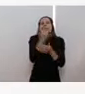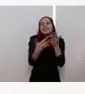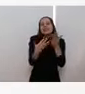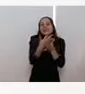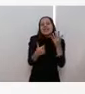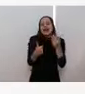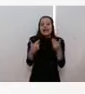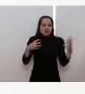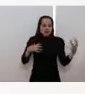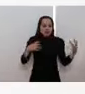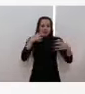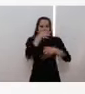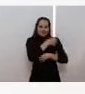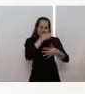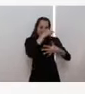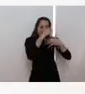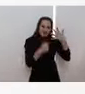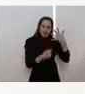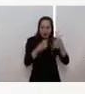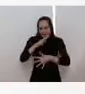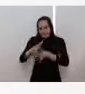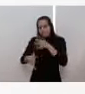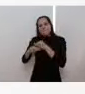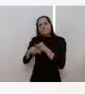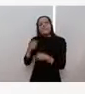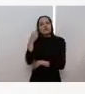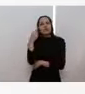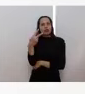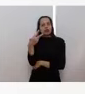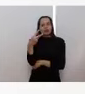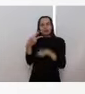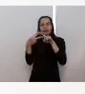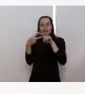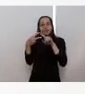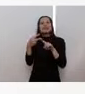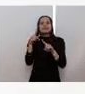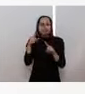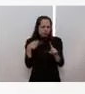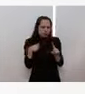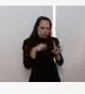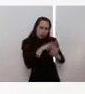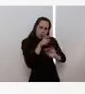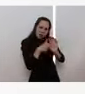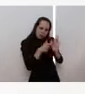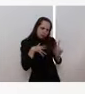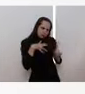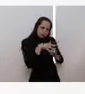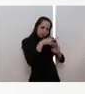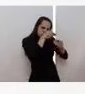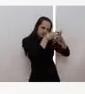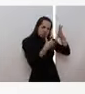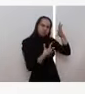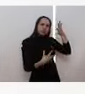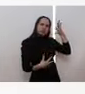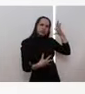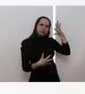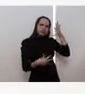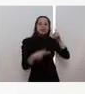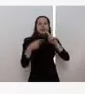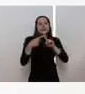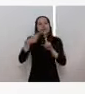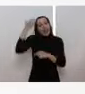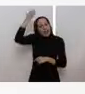también hace parte de esta subdirección dos áreas que son transversales a todo el funcionamiento del hospital que es el área de